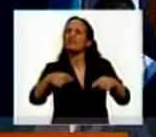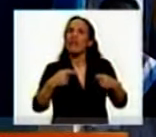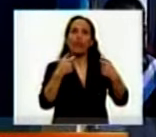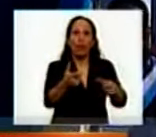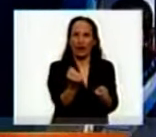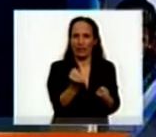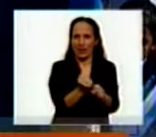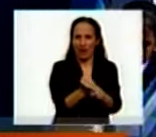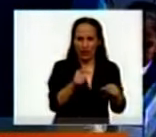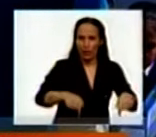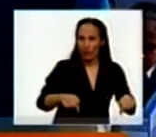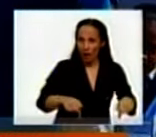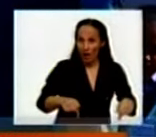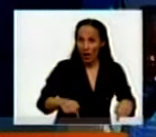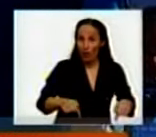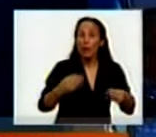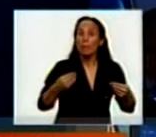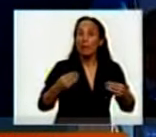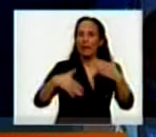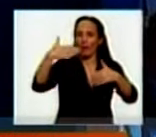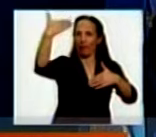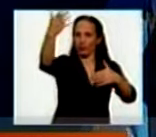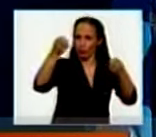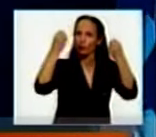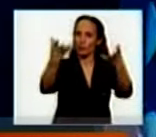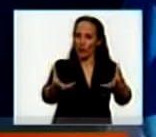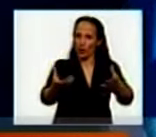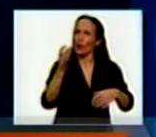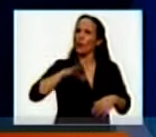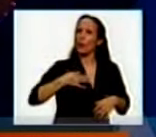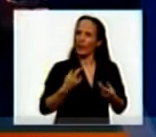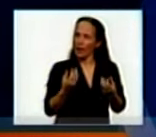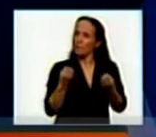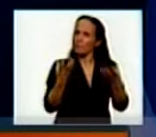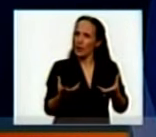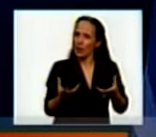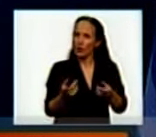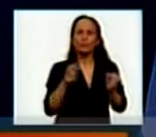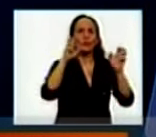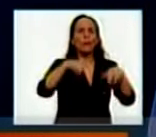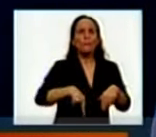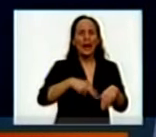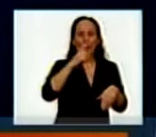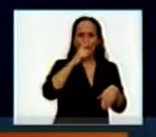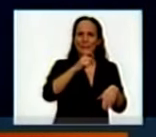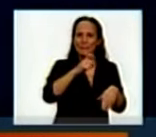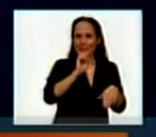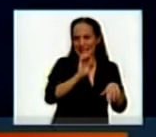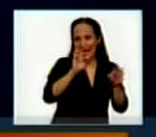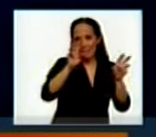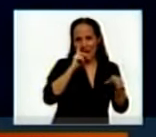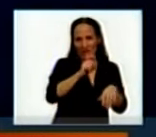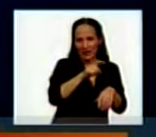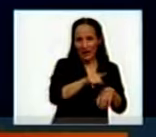en el presente para crear más futuro, mejor calidad de vida. Y el plan Belgrano, que es un plan de reparación histórico para el